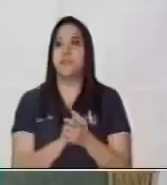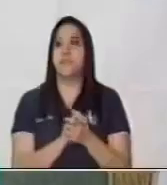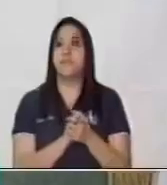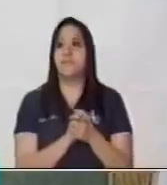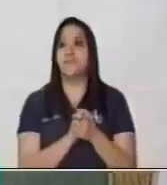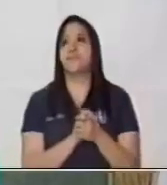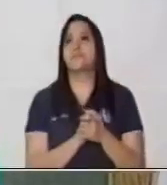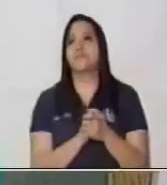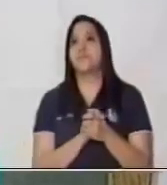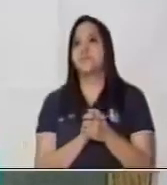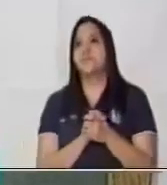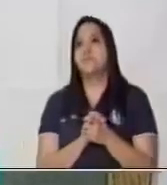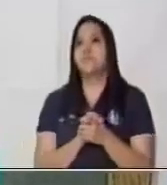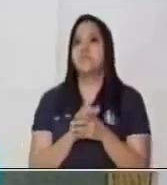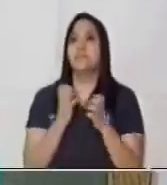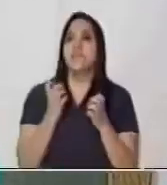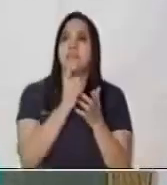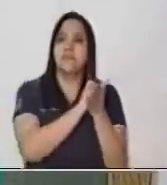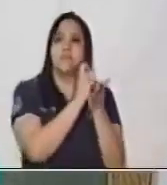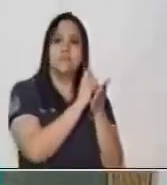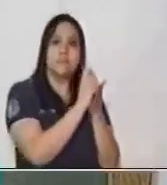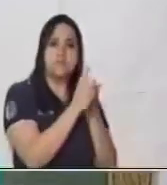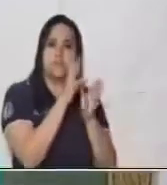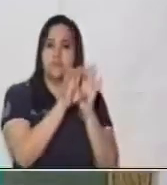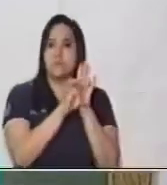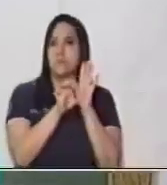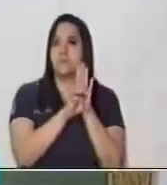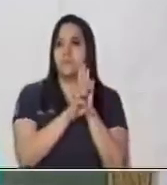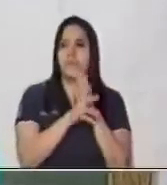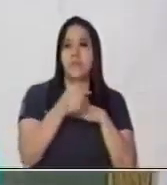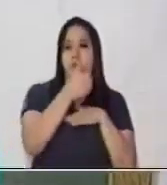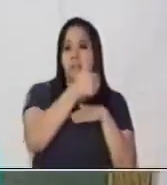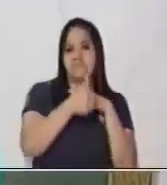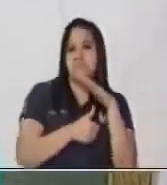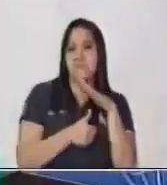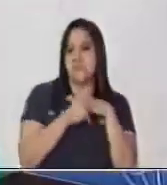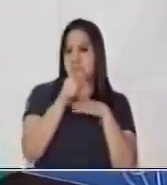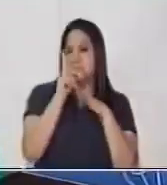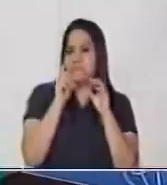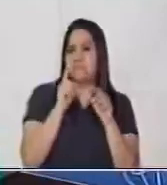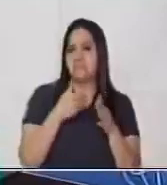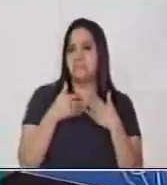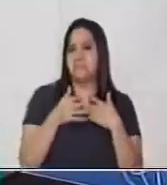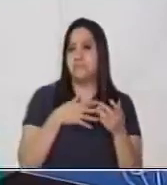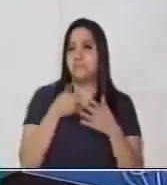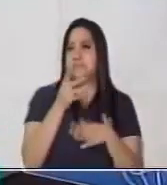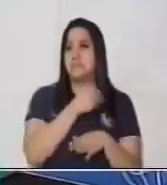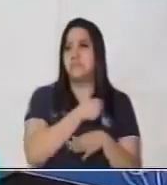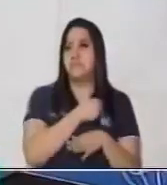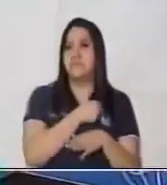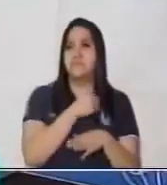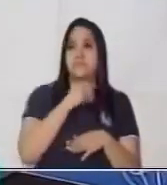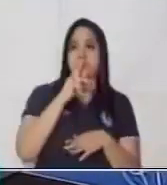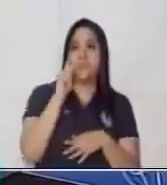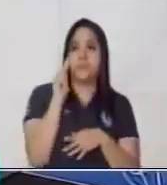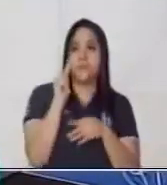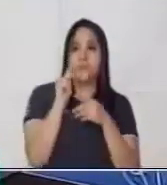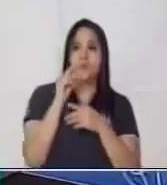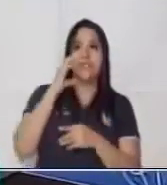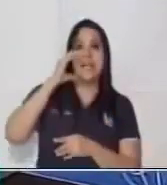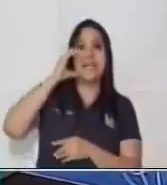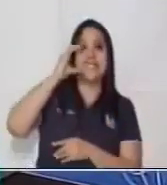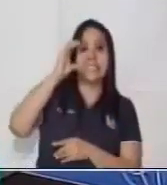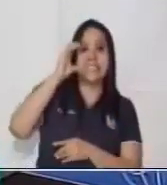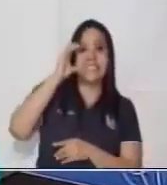entonces vamos a escribirlo, puede ser en la parte de arriba o en la parte de abajo, un C y